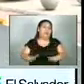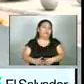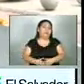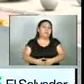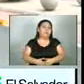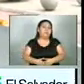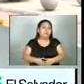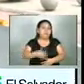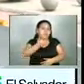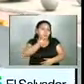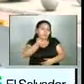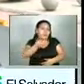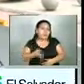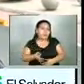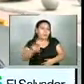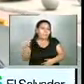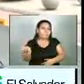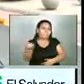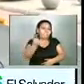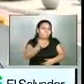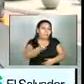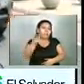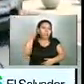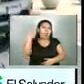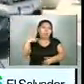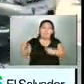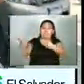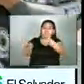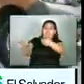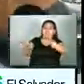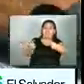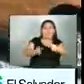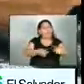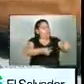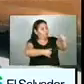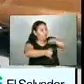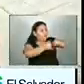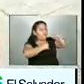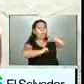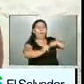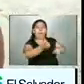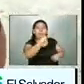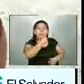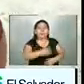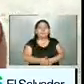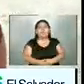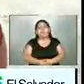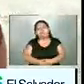la verdad que la gente se estaba dando duro y ellos tomando, comiendo juntos.